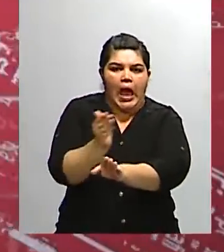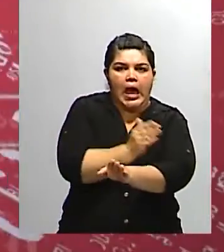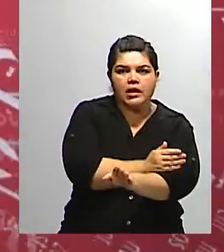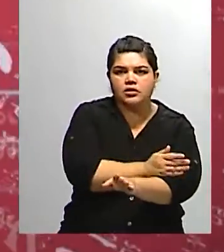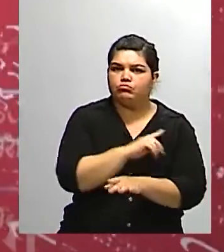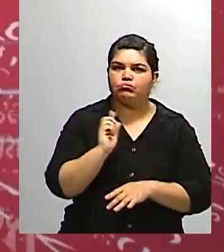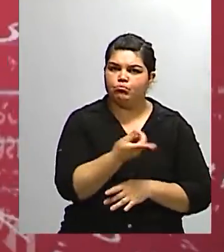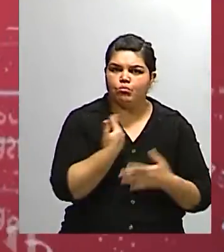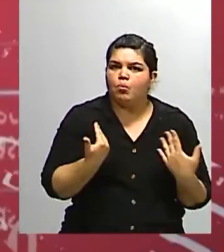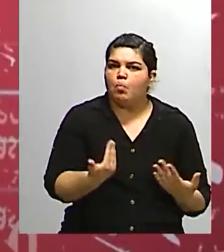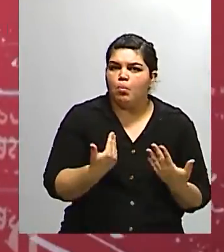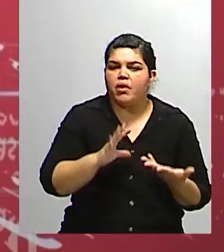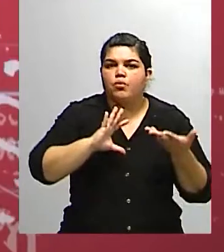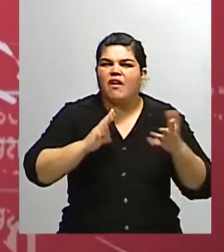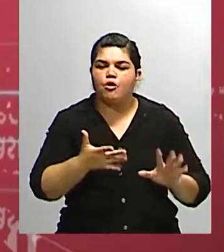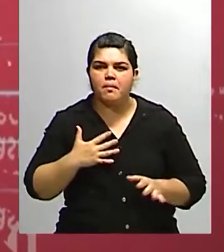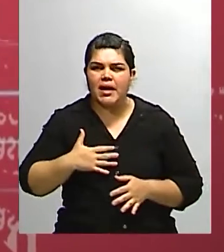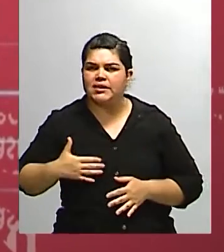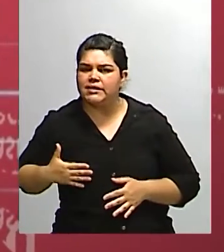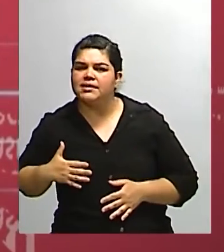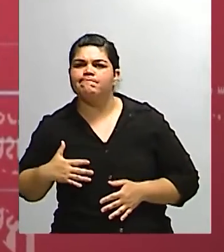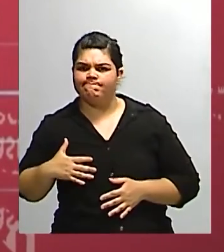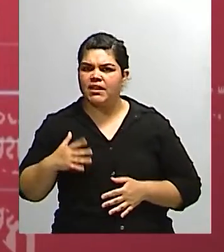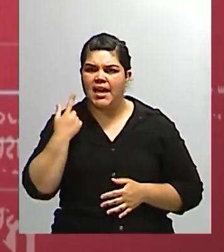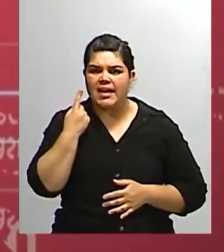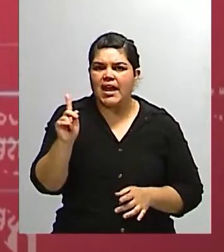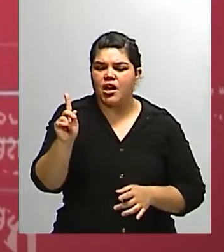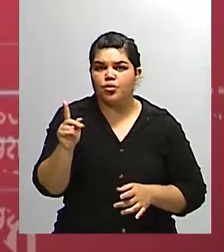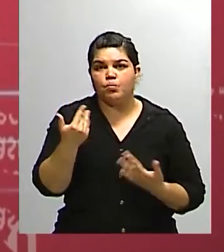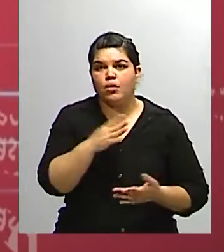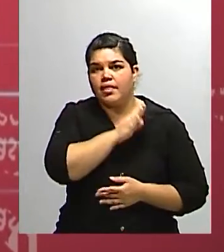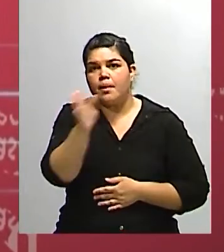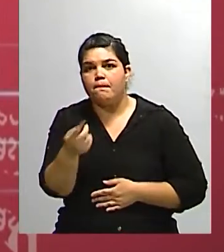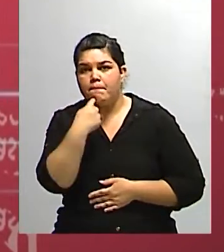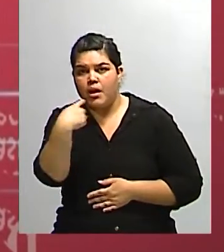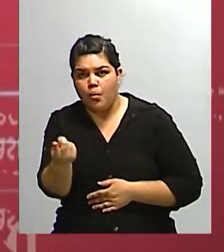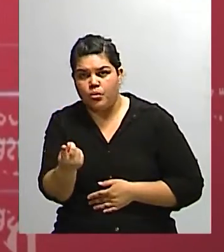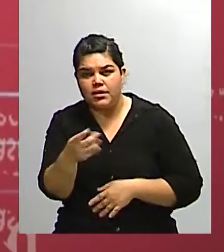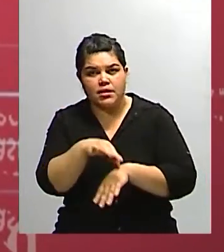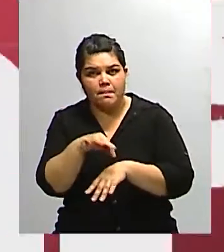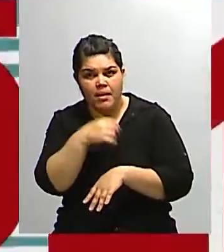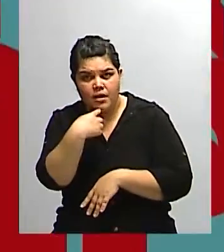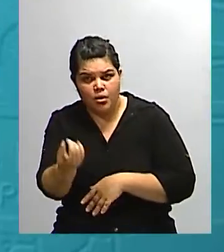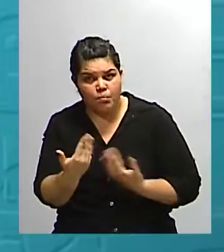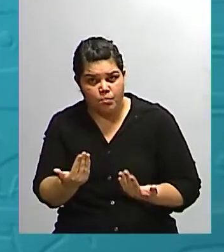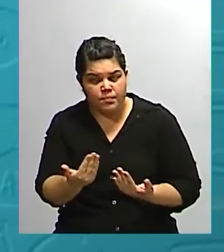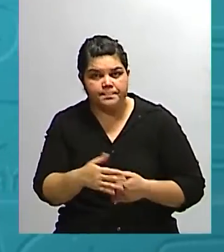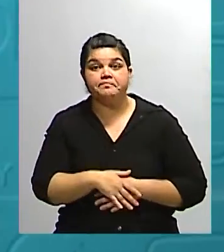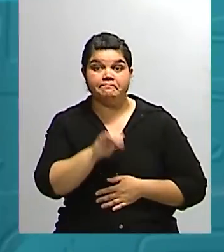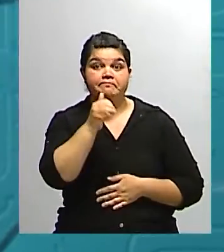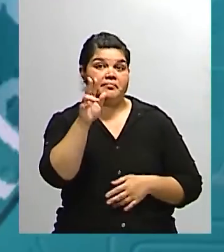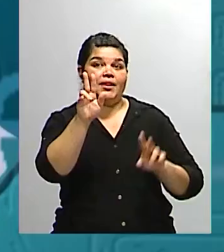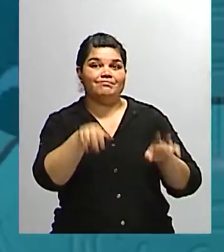podemos encontrar algo extraño y a partir de eso hacer la consulta médica, ¿no? Exactamente.